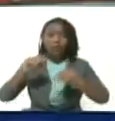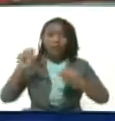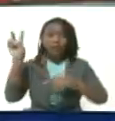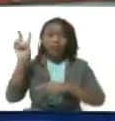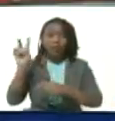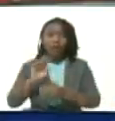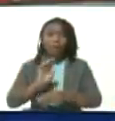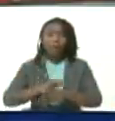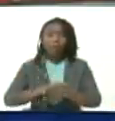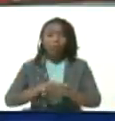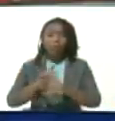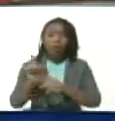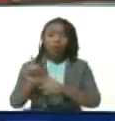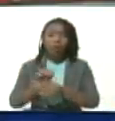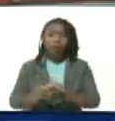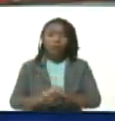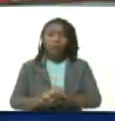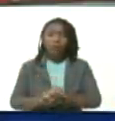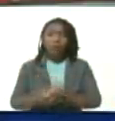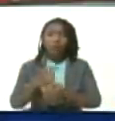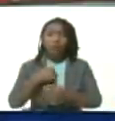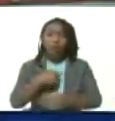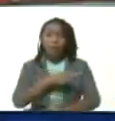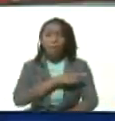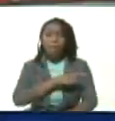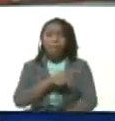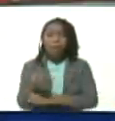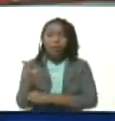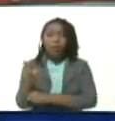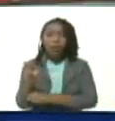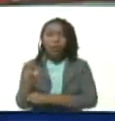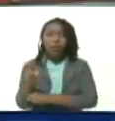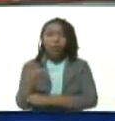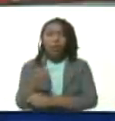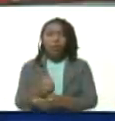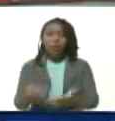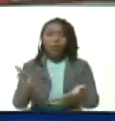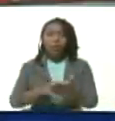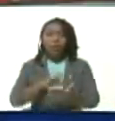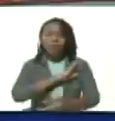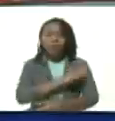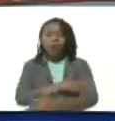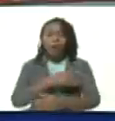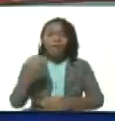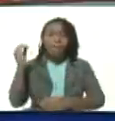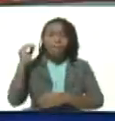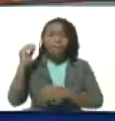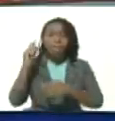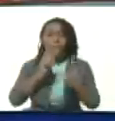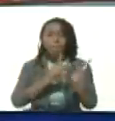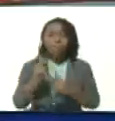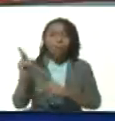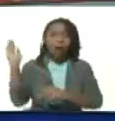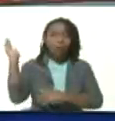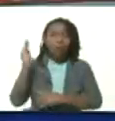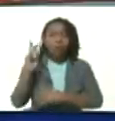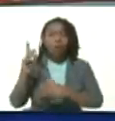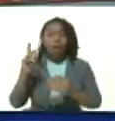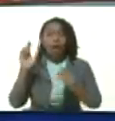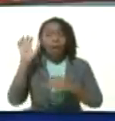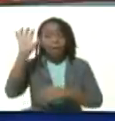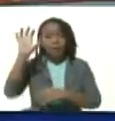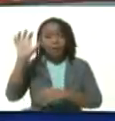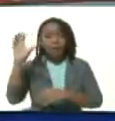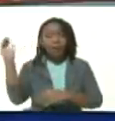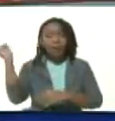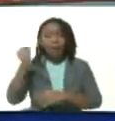eso he dado las órdenes de reforzar el plan Vuelta a la Patria, para traernos todos los